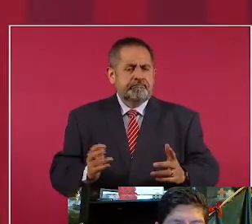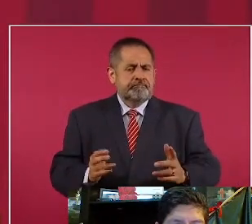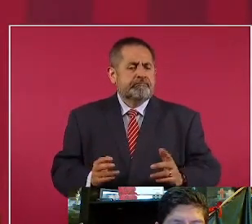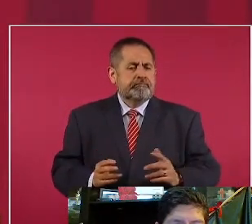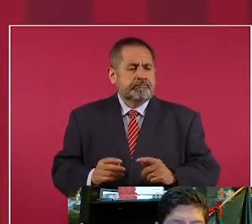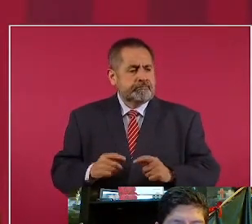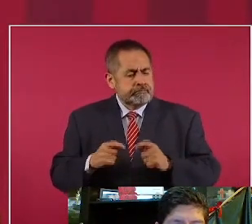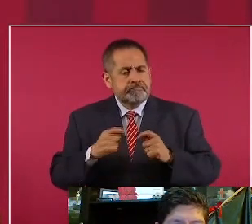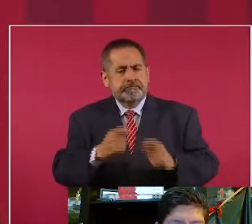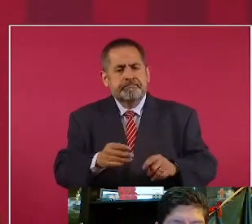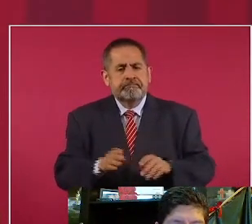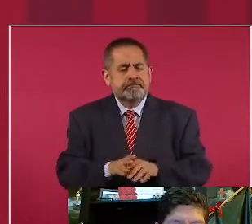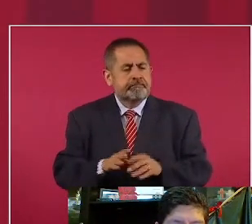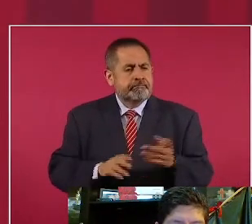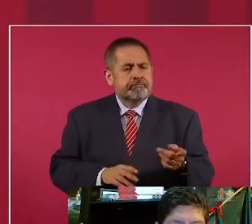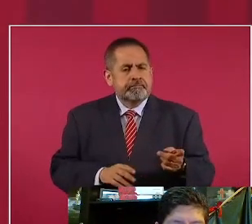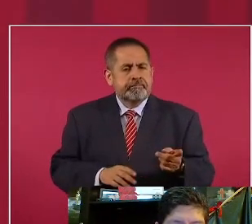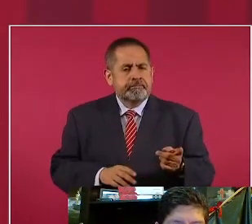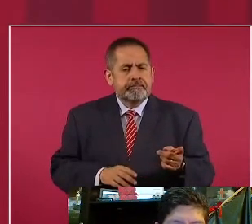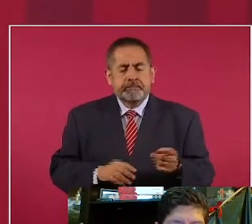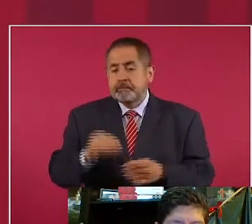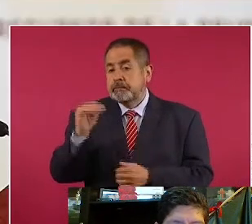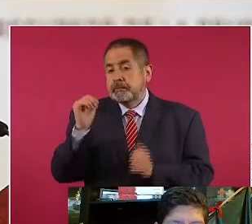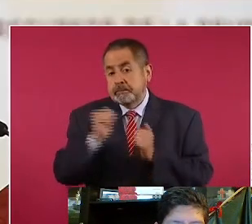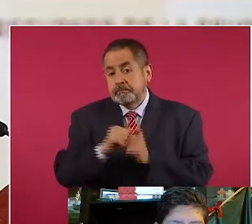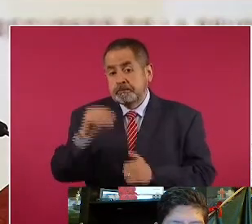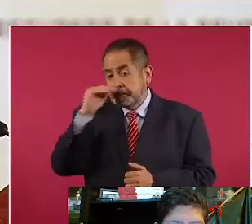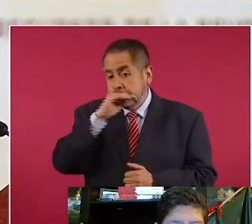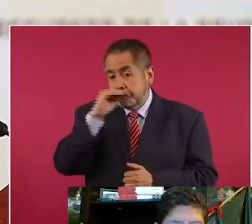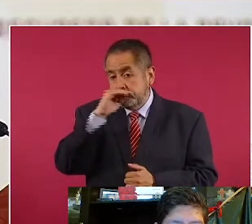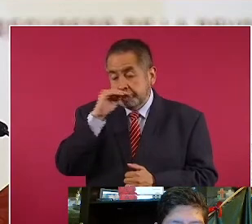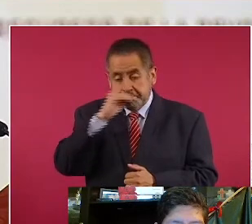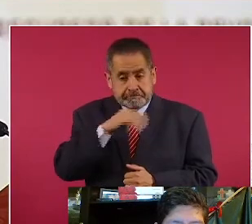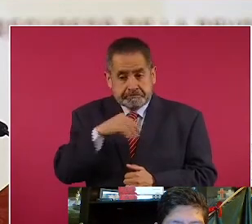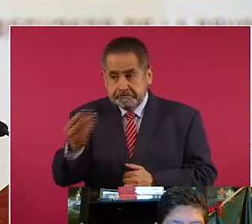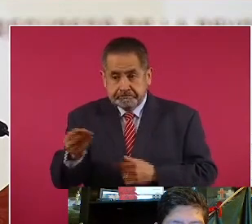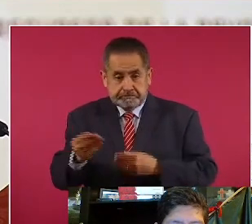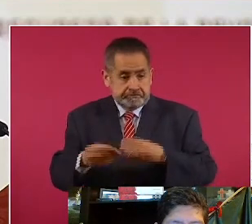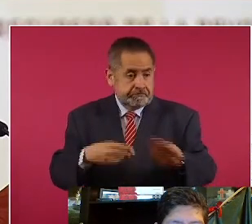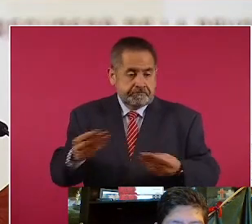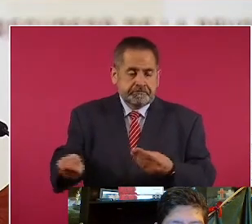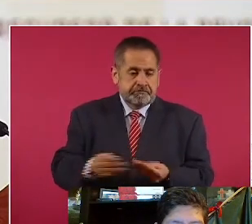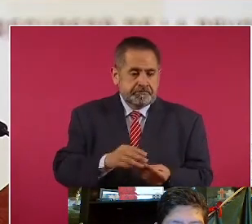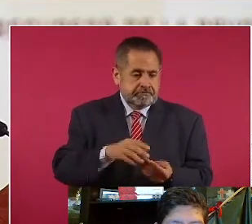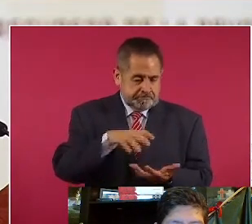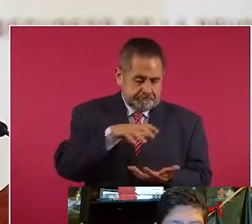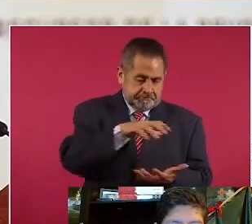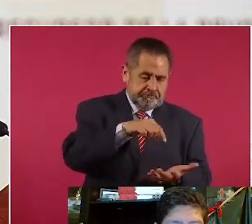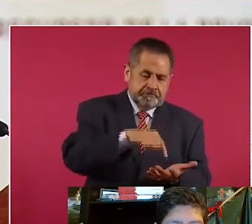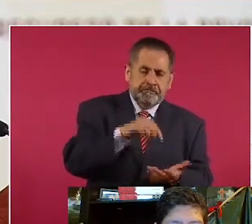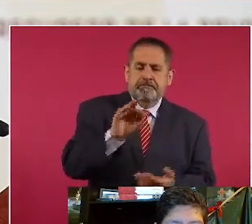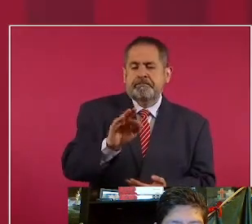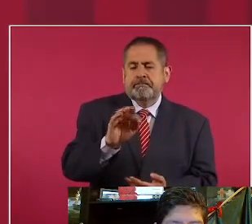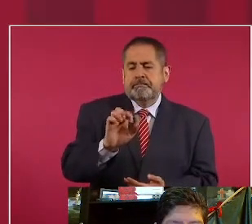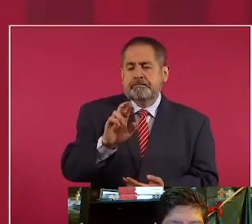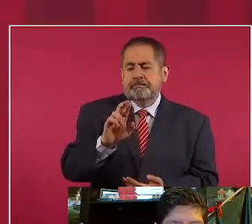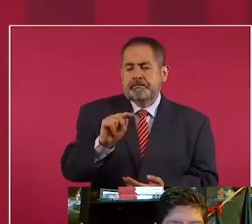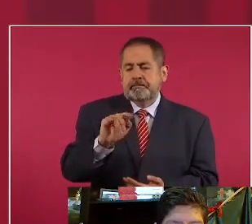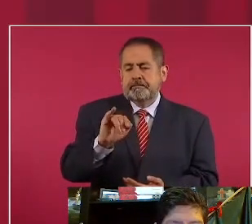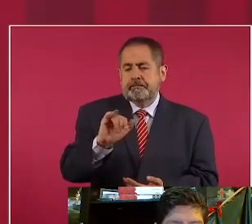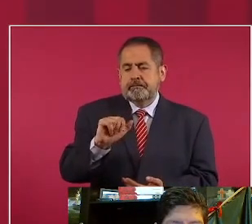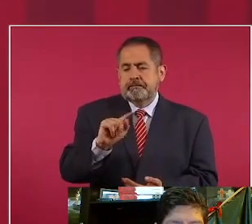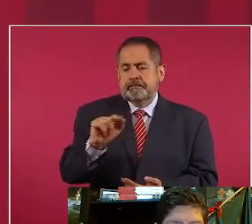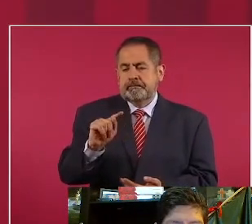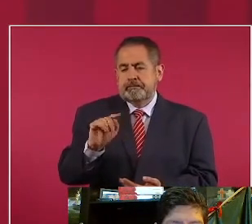se van a entregar de manera gratuita los fertilizantes. Ese es otro